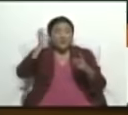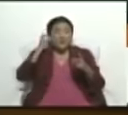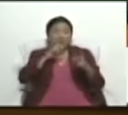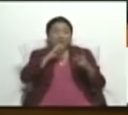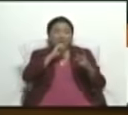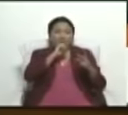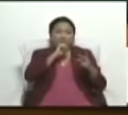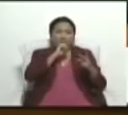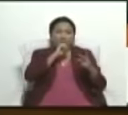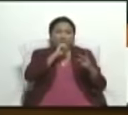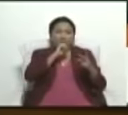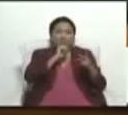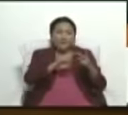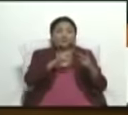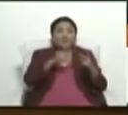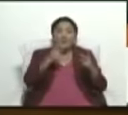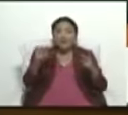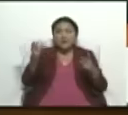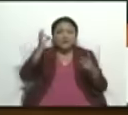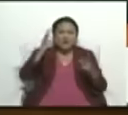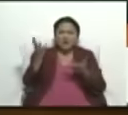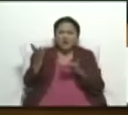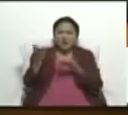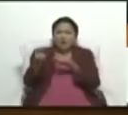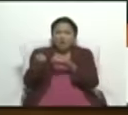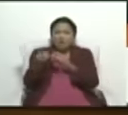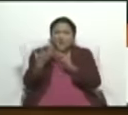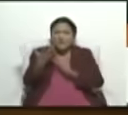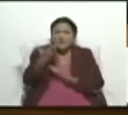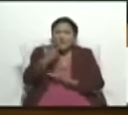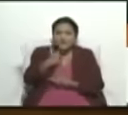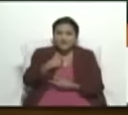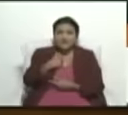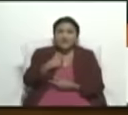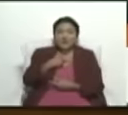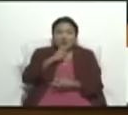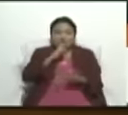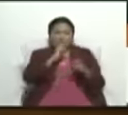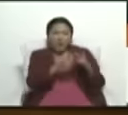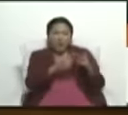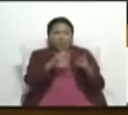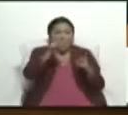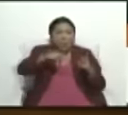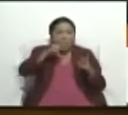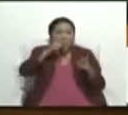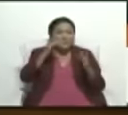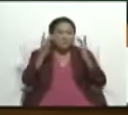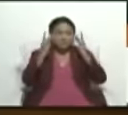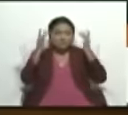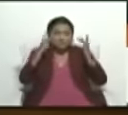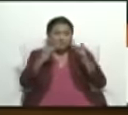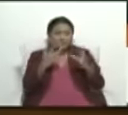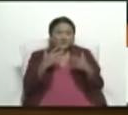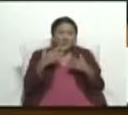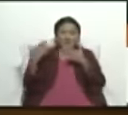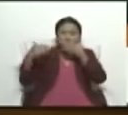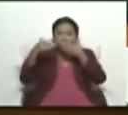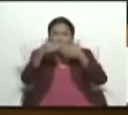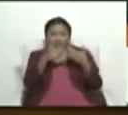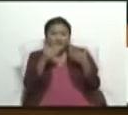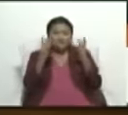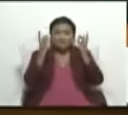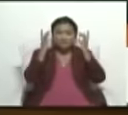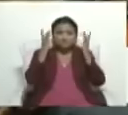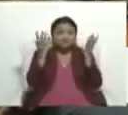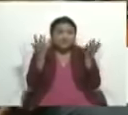ella a mí me lo confiesa, envidiaba su arte, ella decía que no soportaba que en el